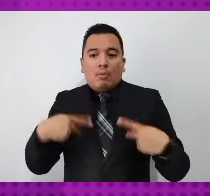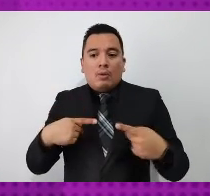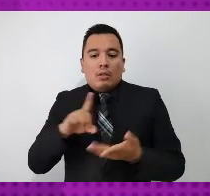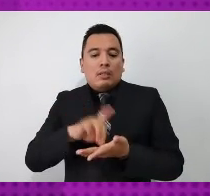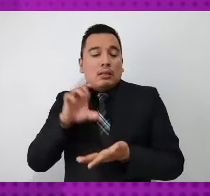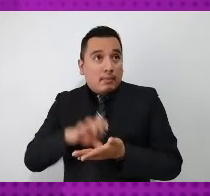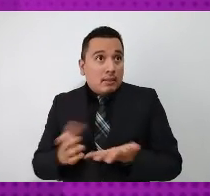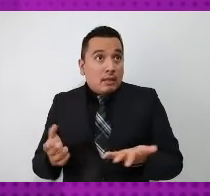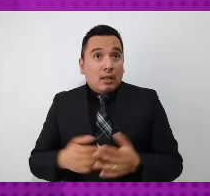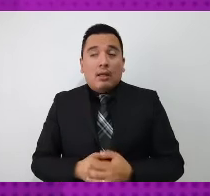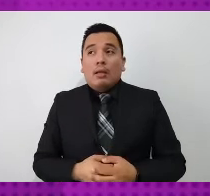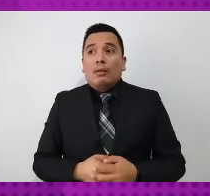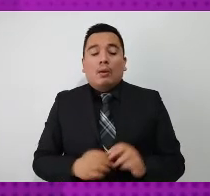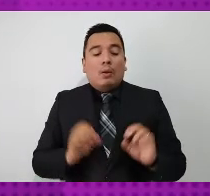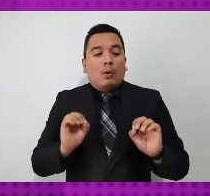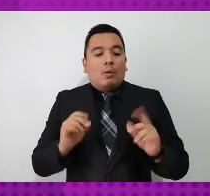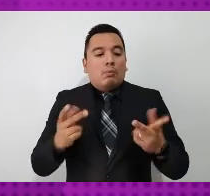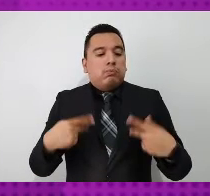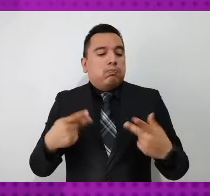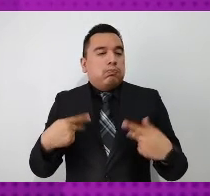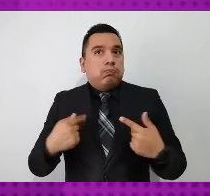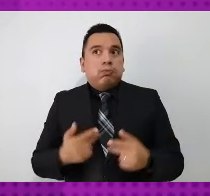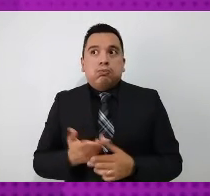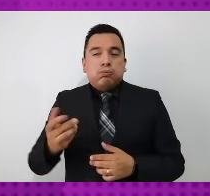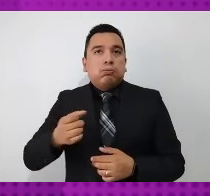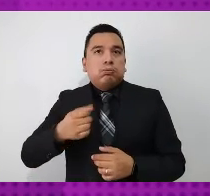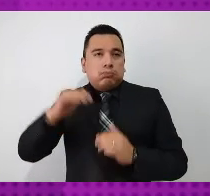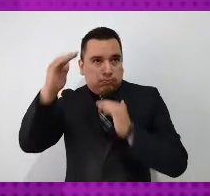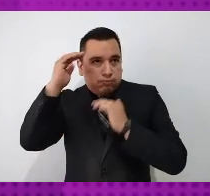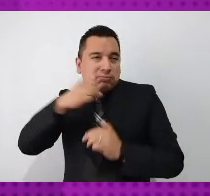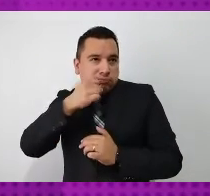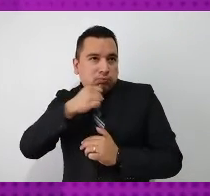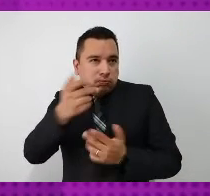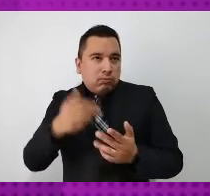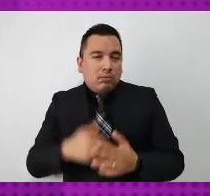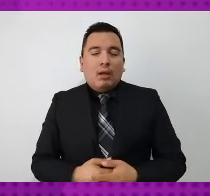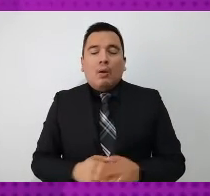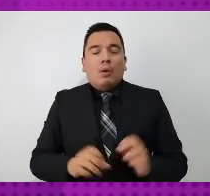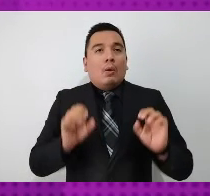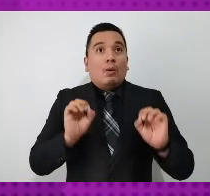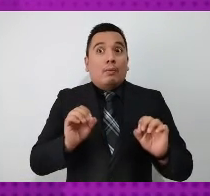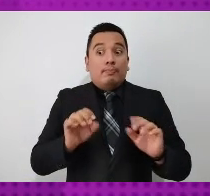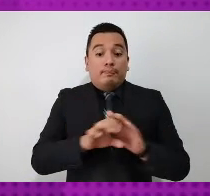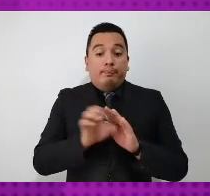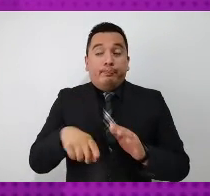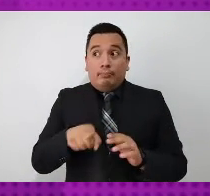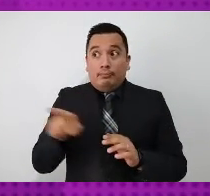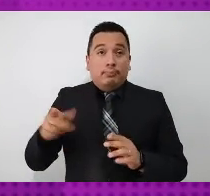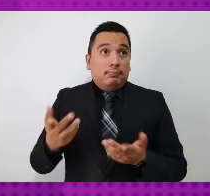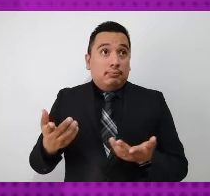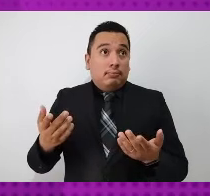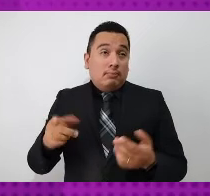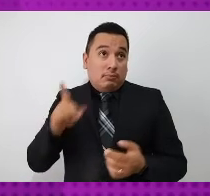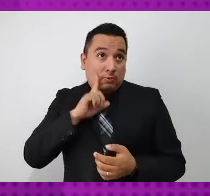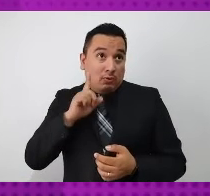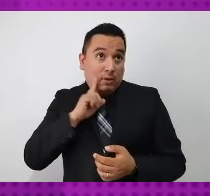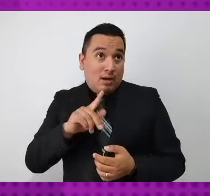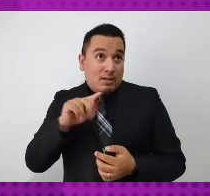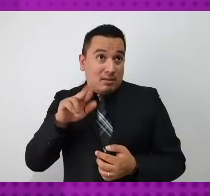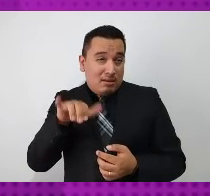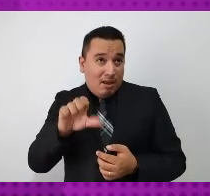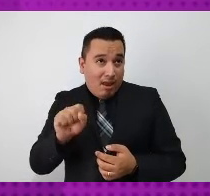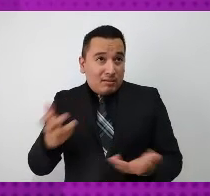la inclusión de las personas mayores la inclusión de las personas por ejemplo mujeres trans este